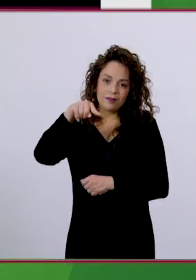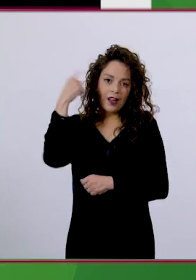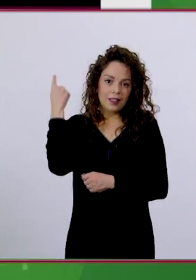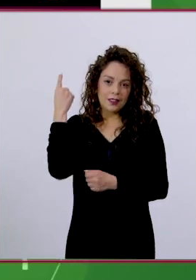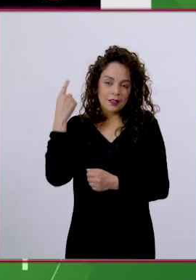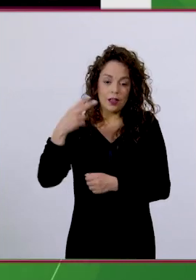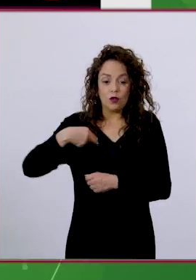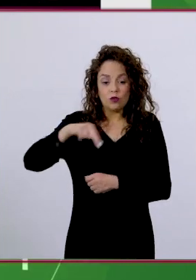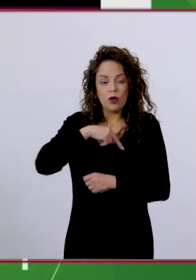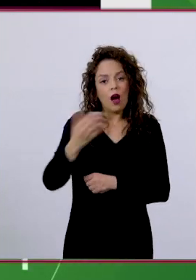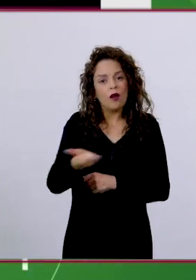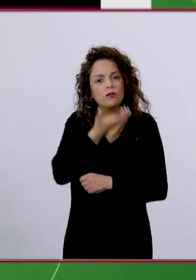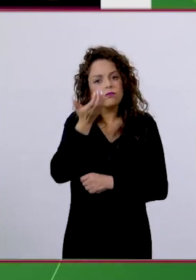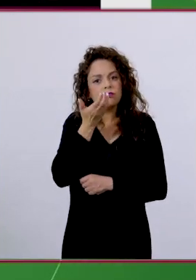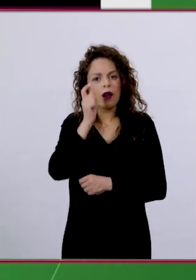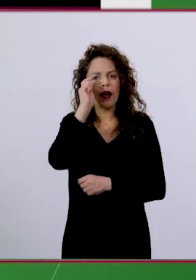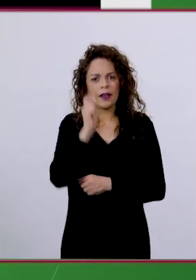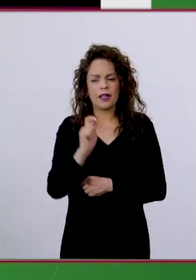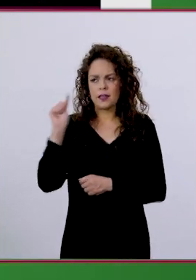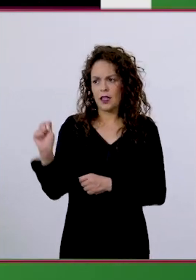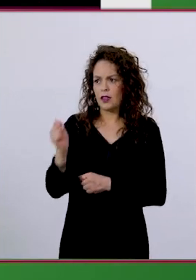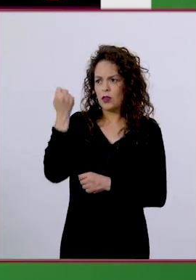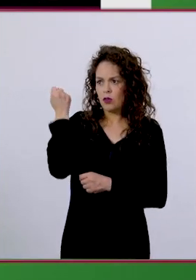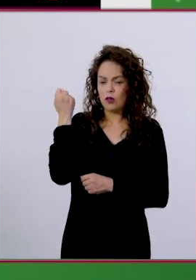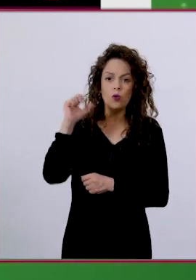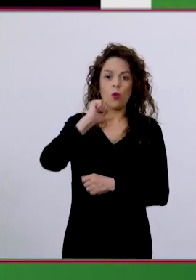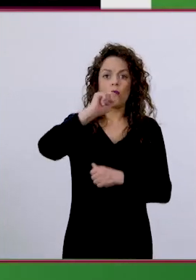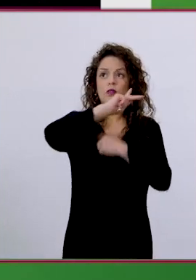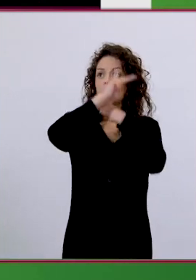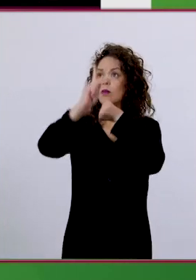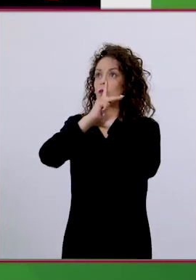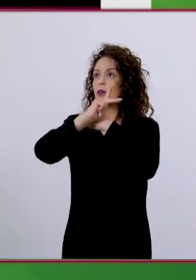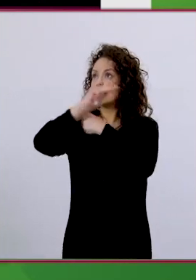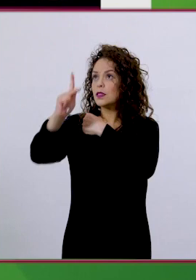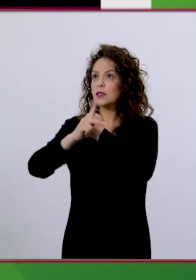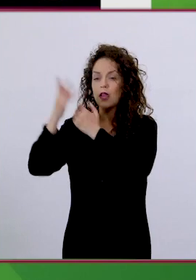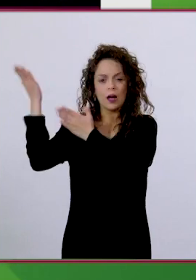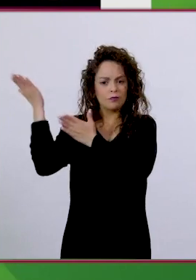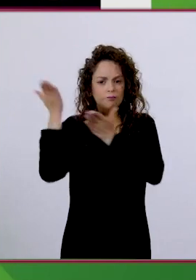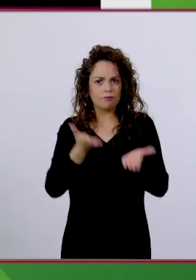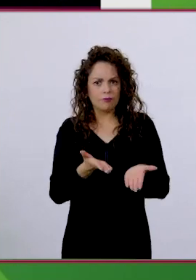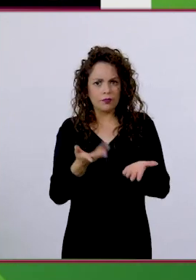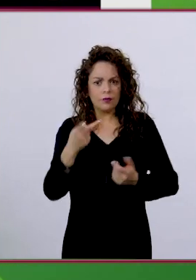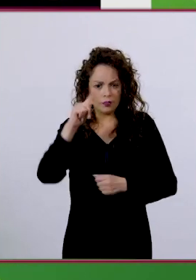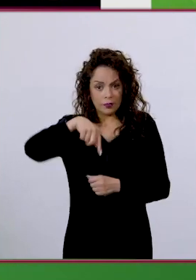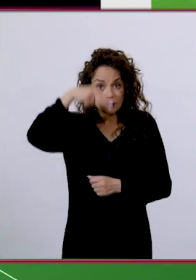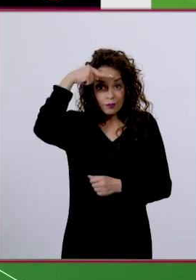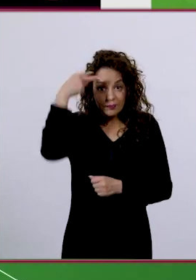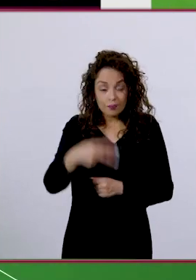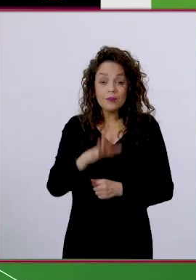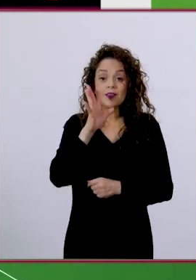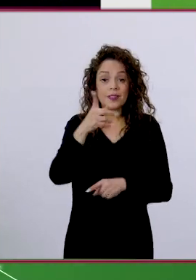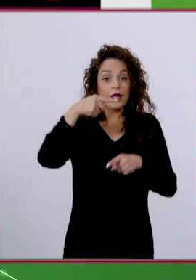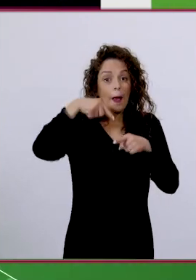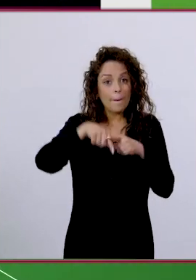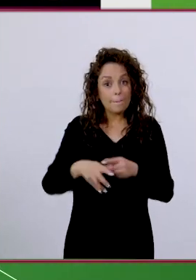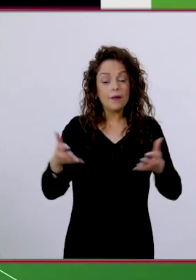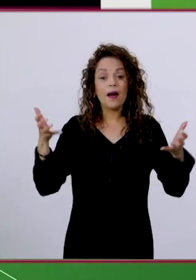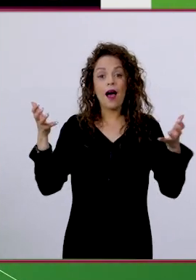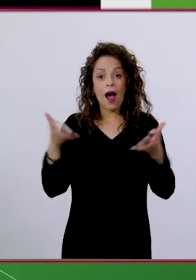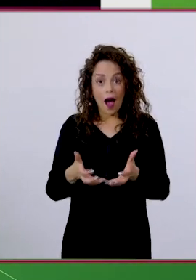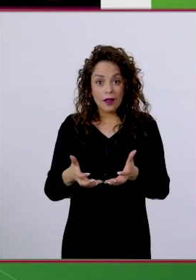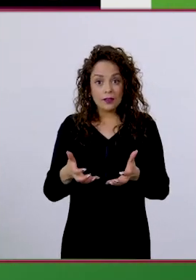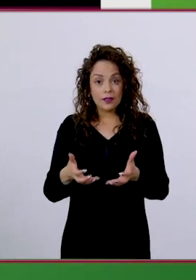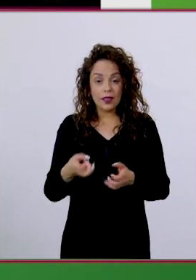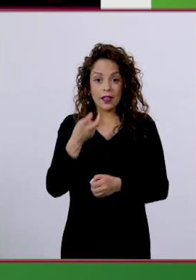acostumbrados a que la tecnología nos llegue desde otros países, pero en México comienza a producir su propia tecnología,